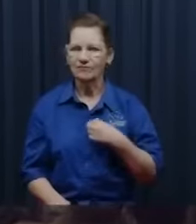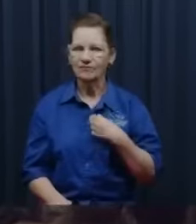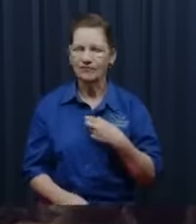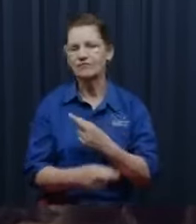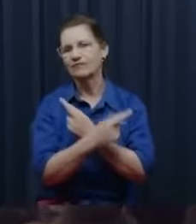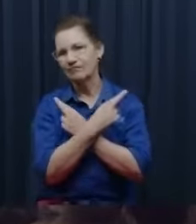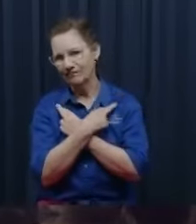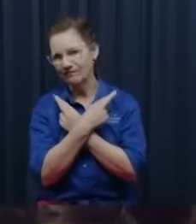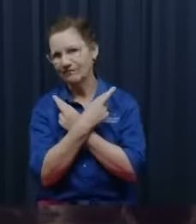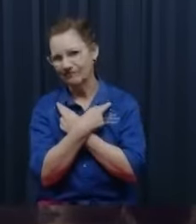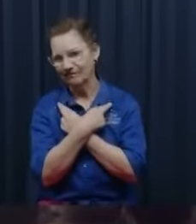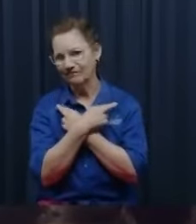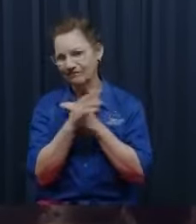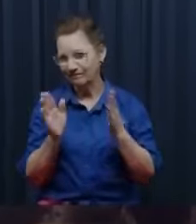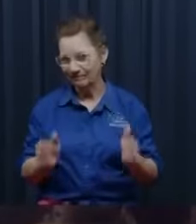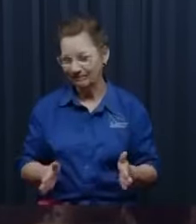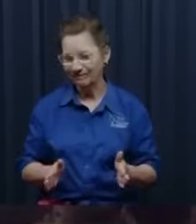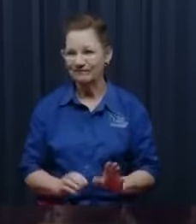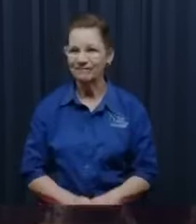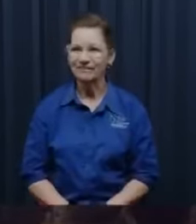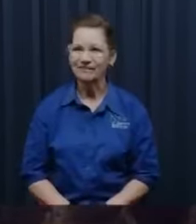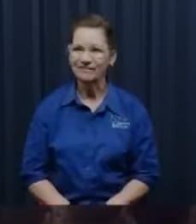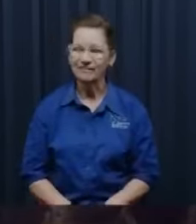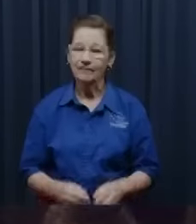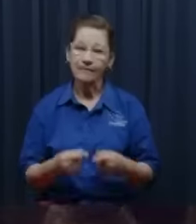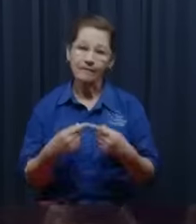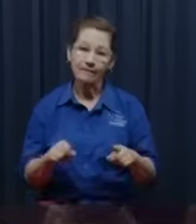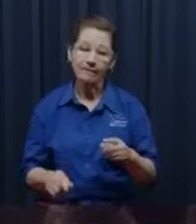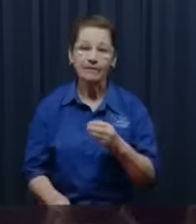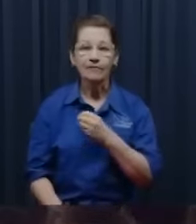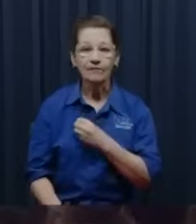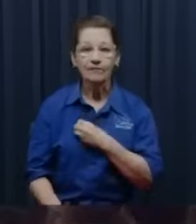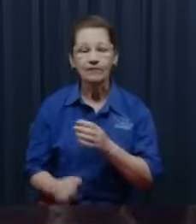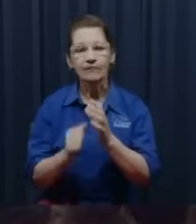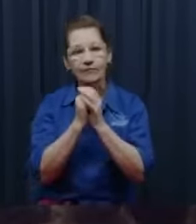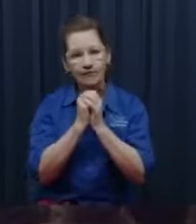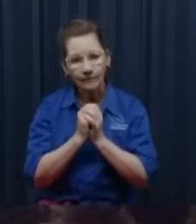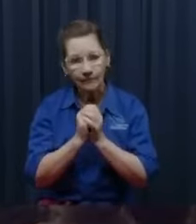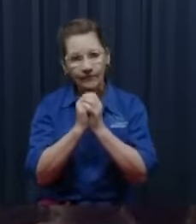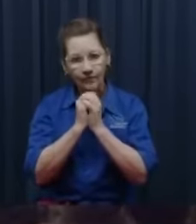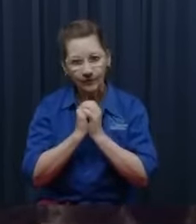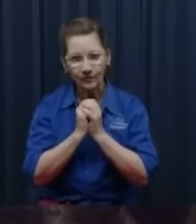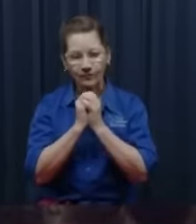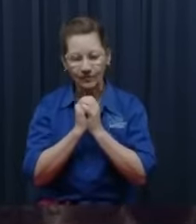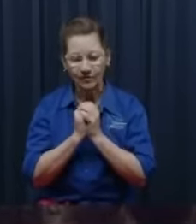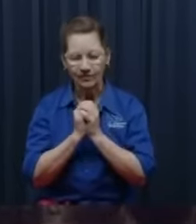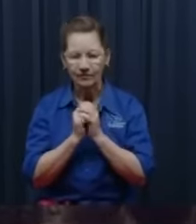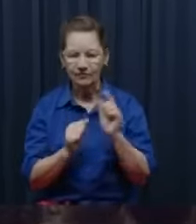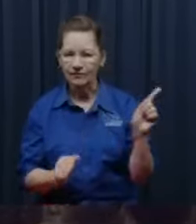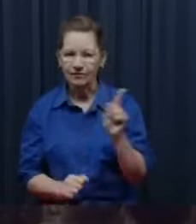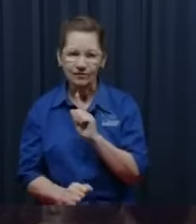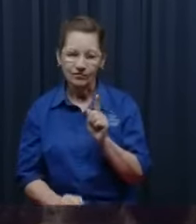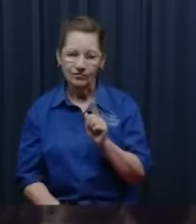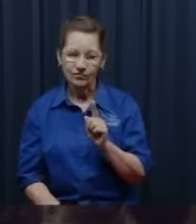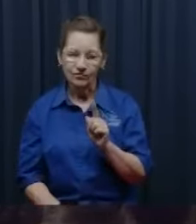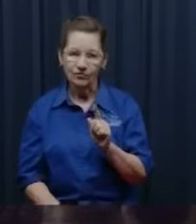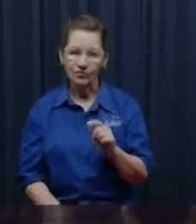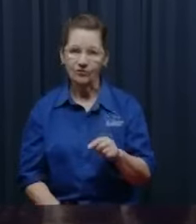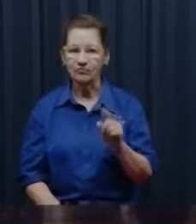reposado estoy en reposo pero si quiero hacer esta oración y como la oración no necesita del grito